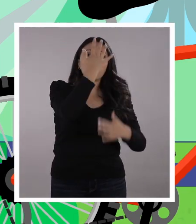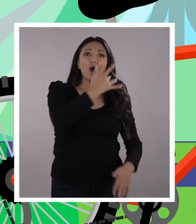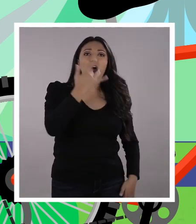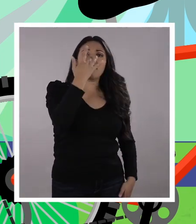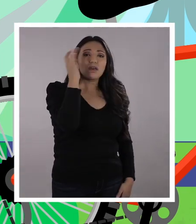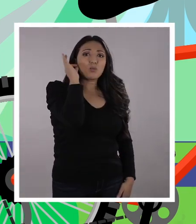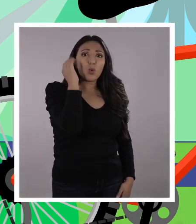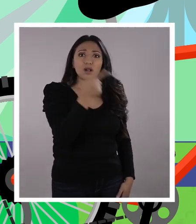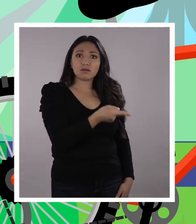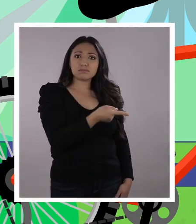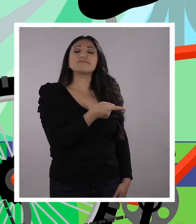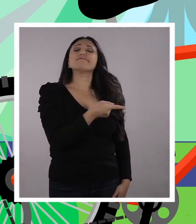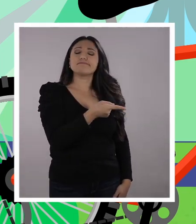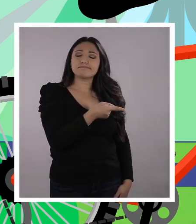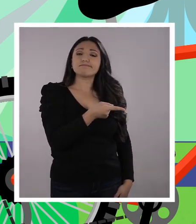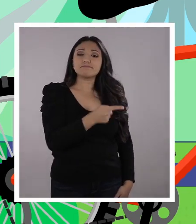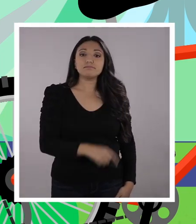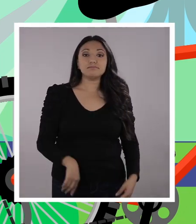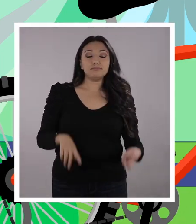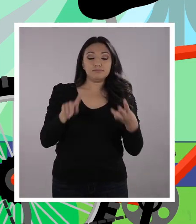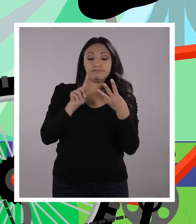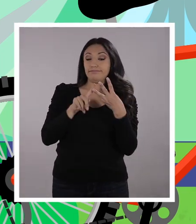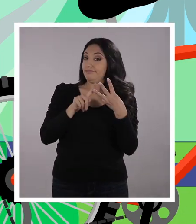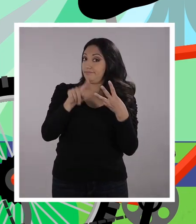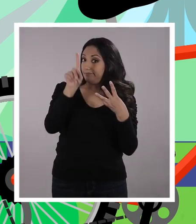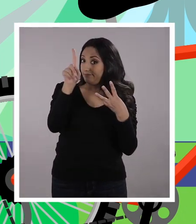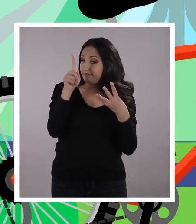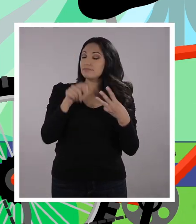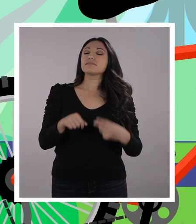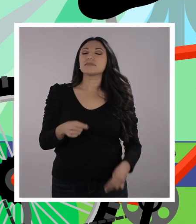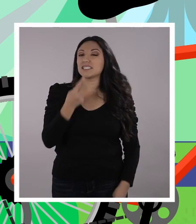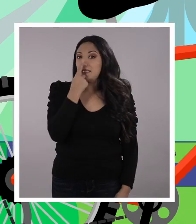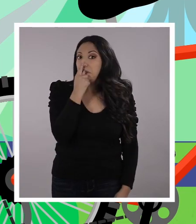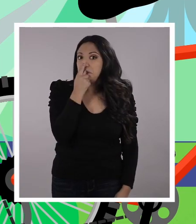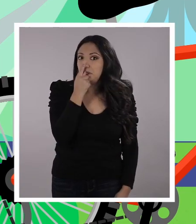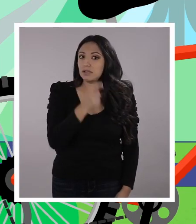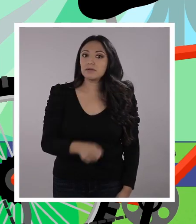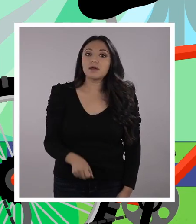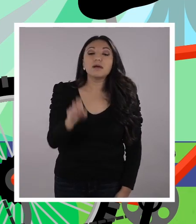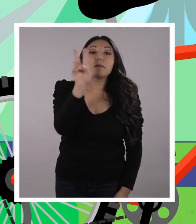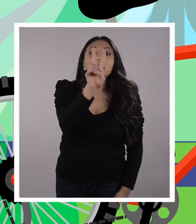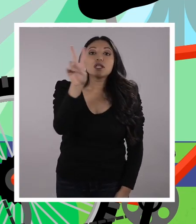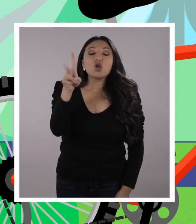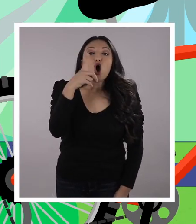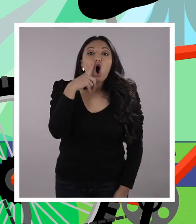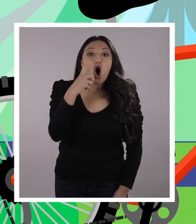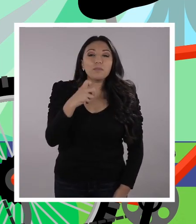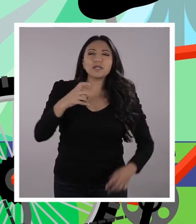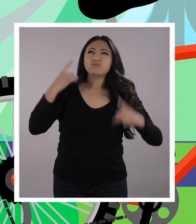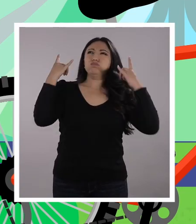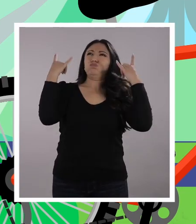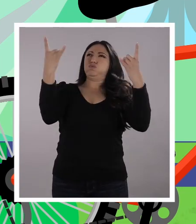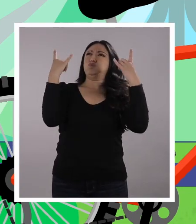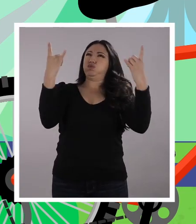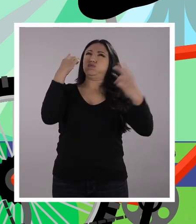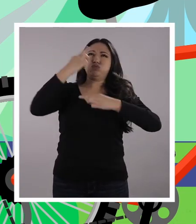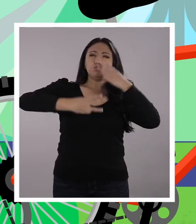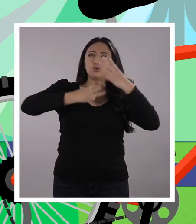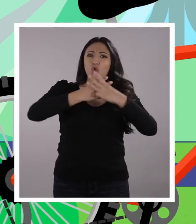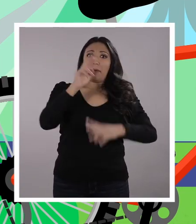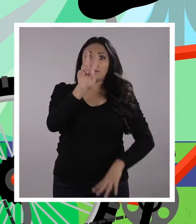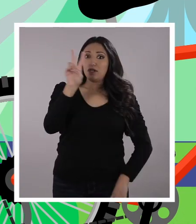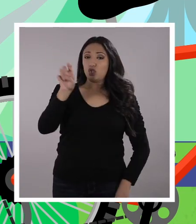africano. Y el tercer dato curioso, ¿sabías que estos 22 hombres más ricos del